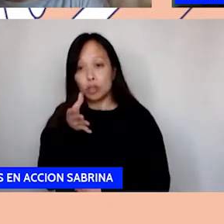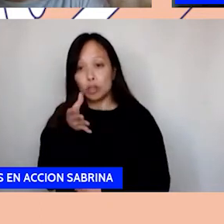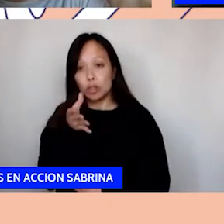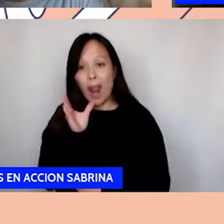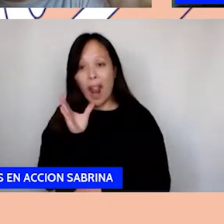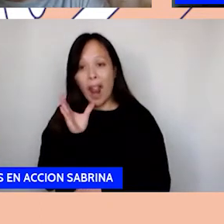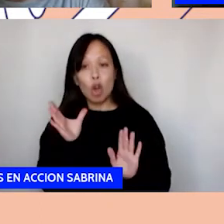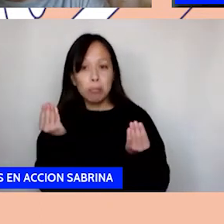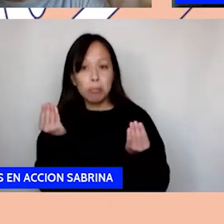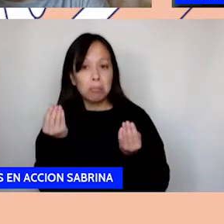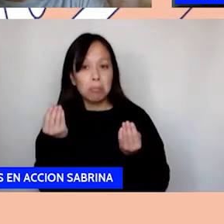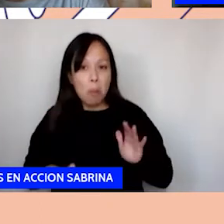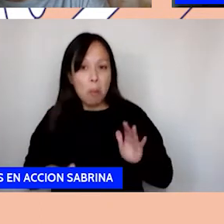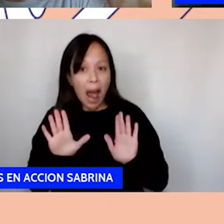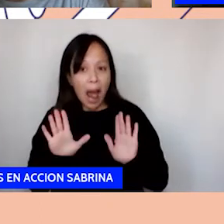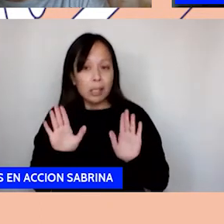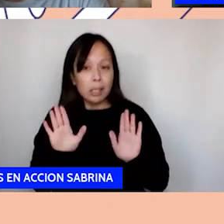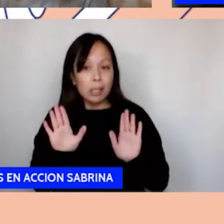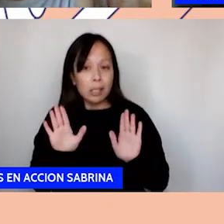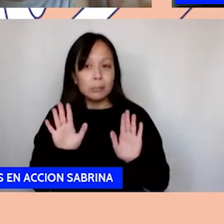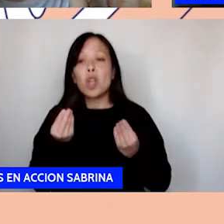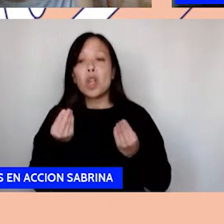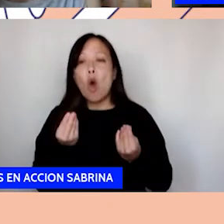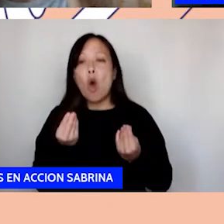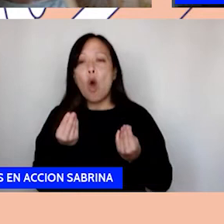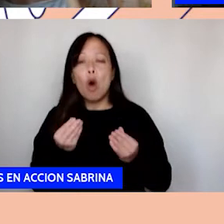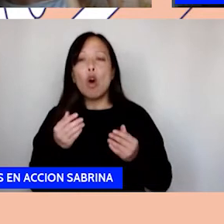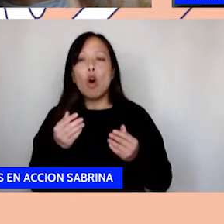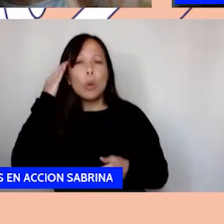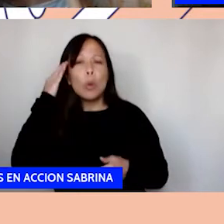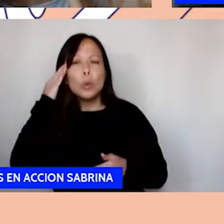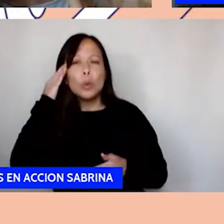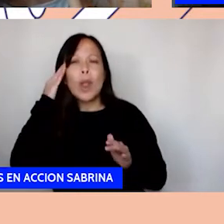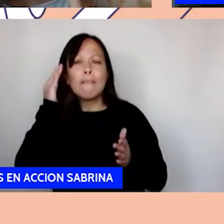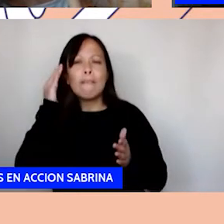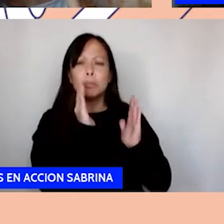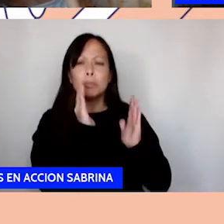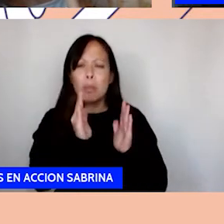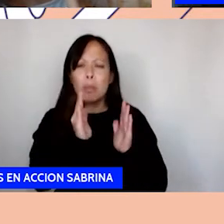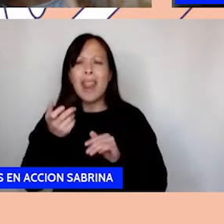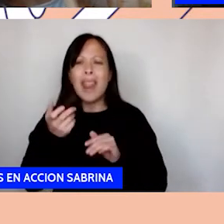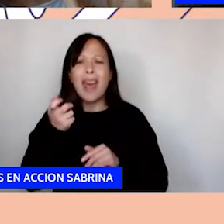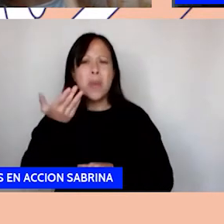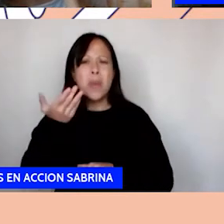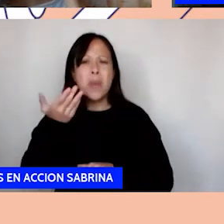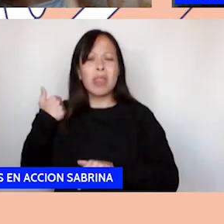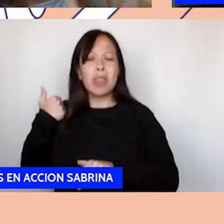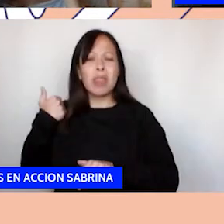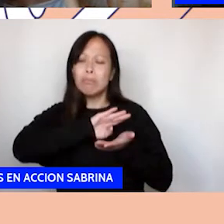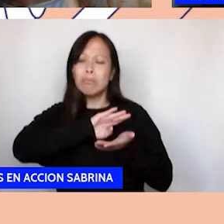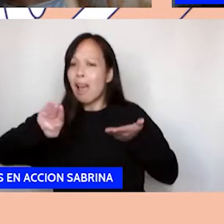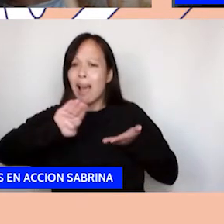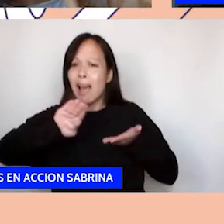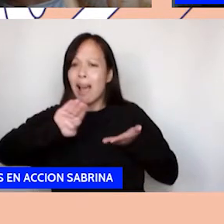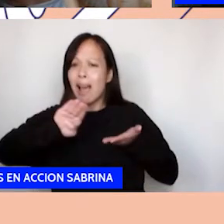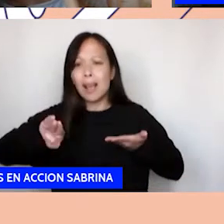entonces necesitamos desmontar esos estereotipos para empezar a trabajar. Entonces, cuando empezó a salir esto, empezamos a ver que otro de los aportes de